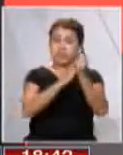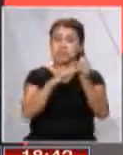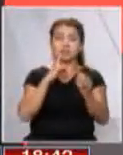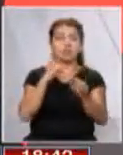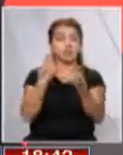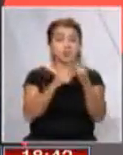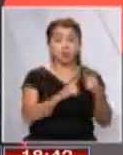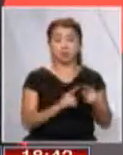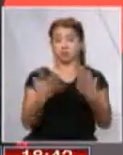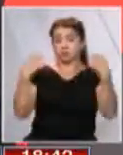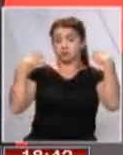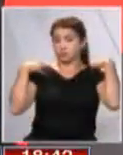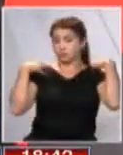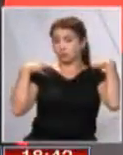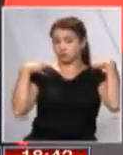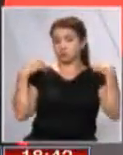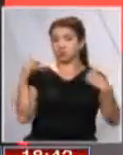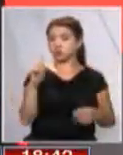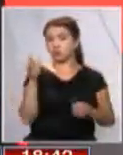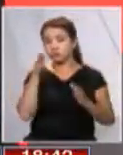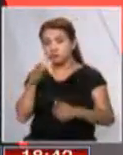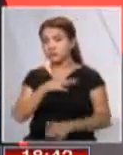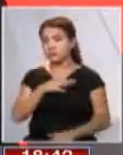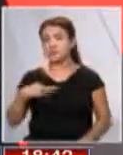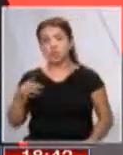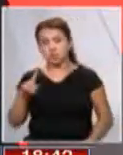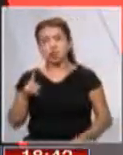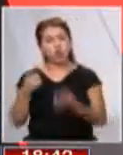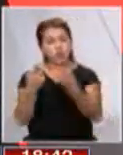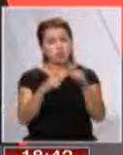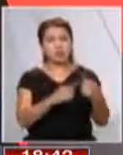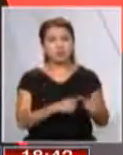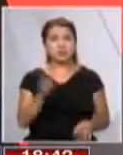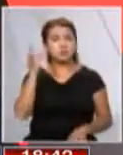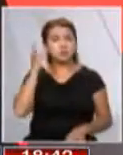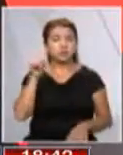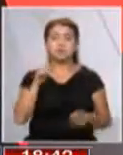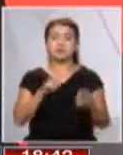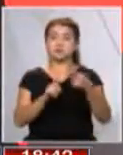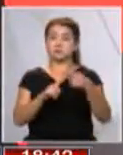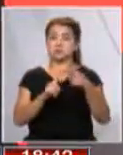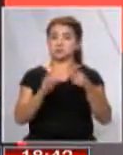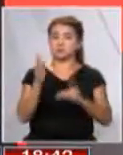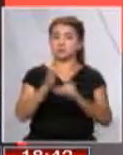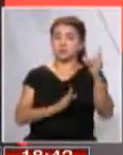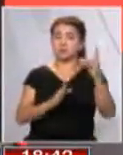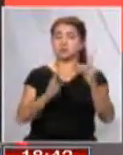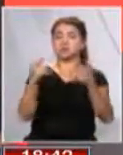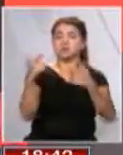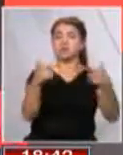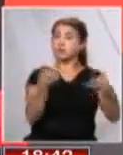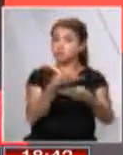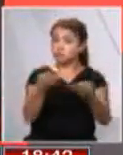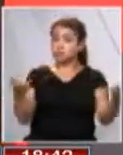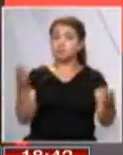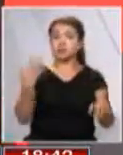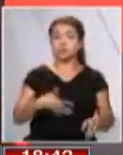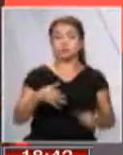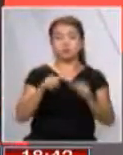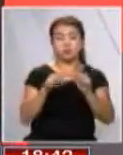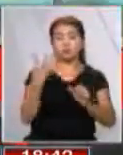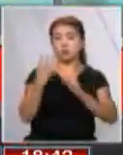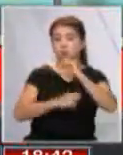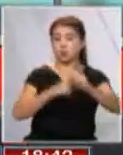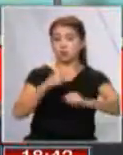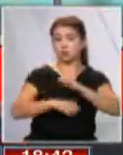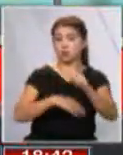roles no solamente tienen que ser ex ministra hay distintas mujeres que participan hoy día en el desarrollo políticas públicas que fueron fundamentales los 4 años anteriores y